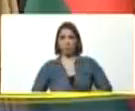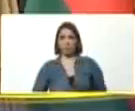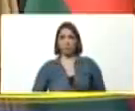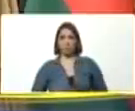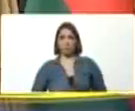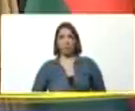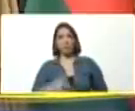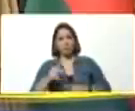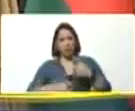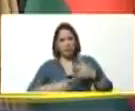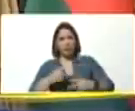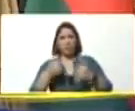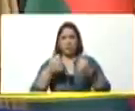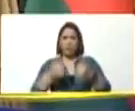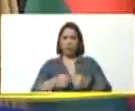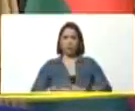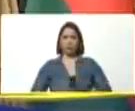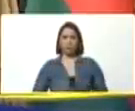planifiquen bien.